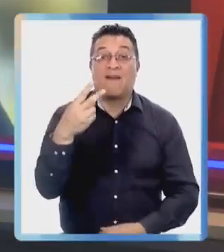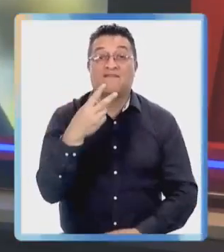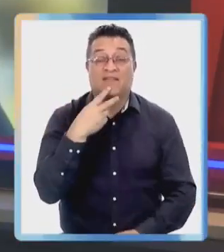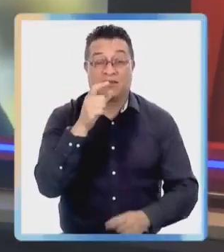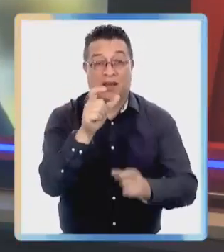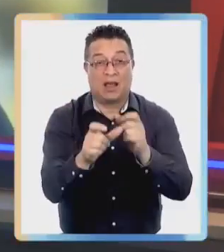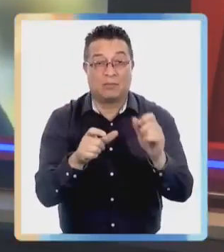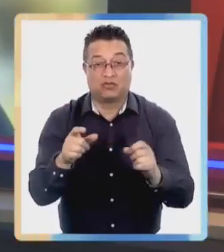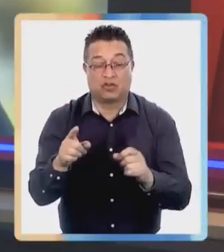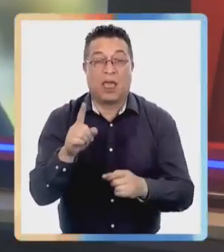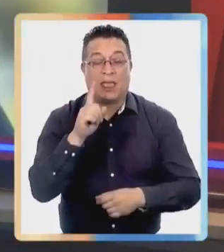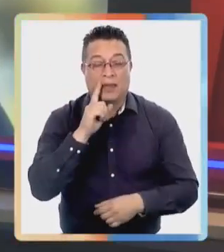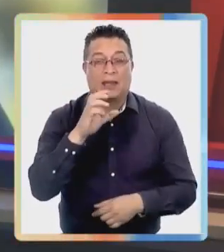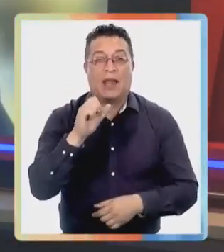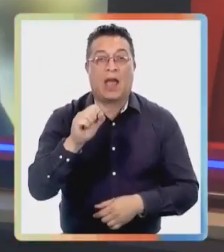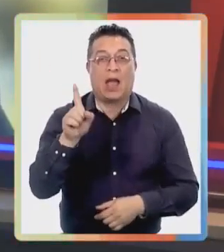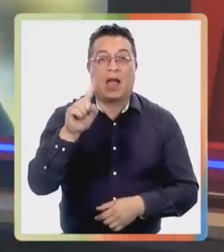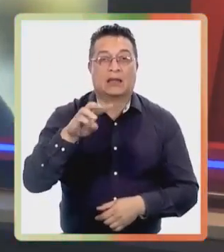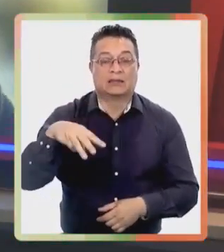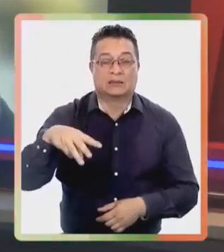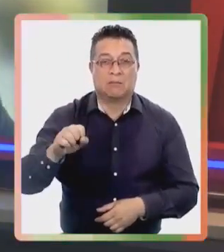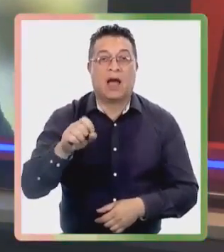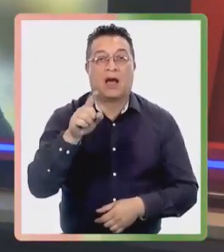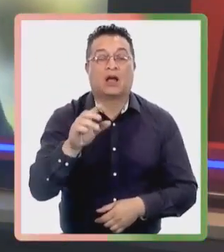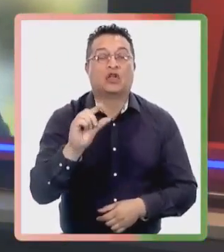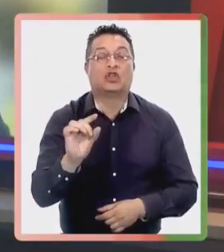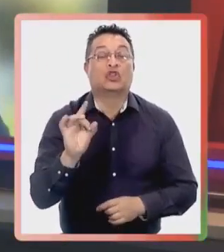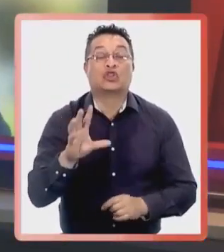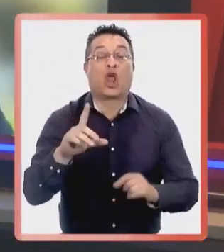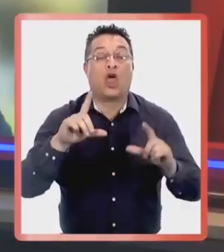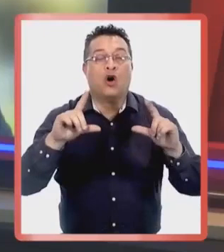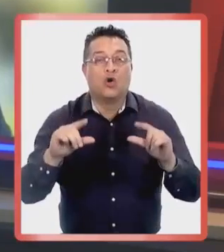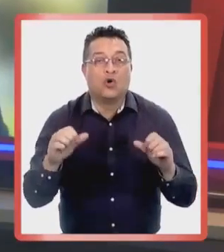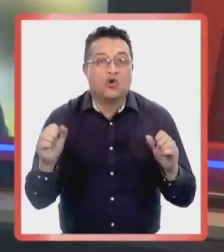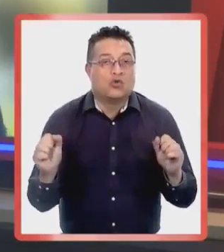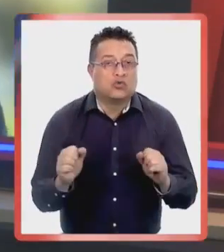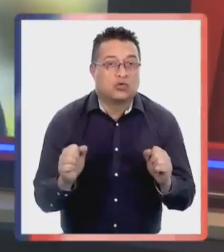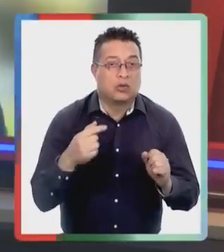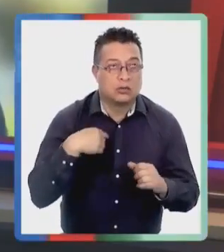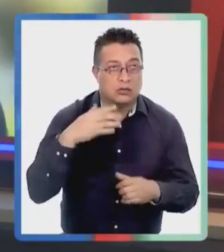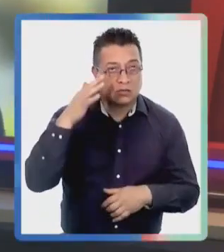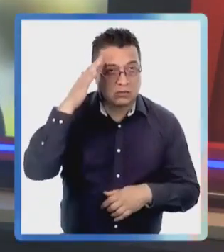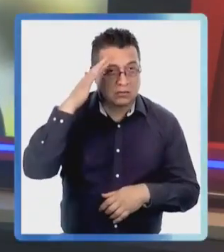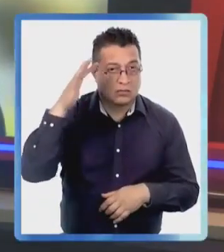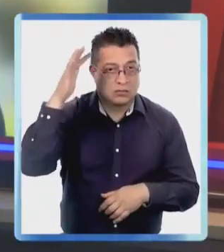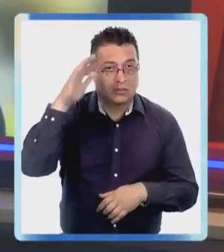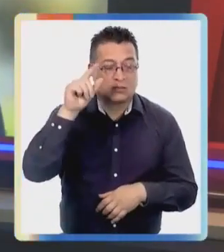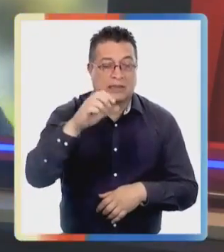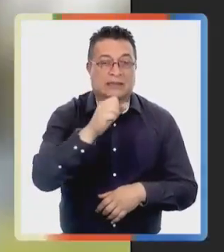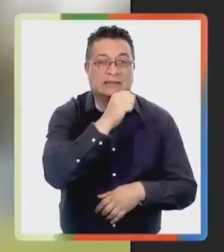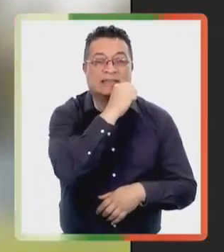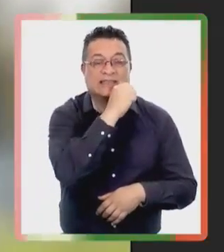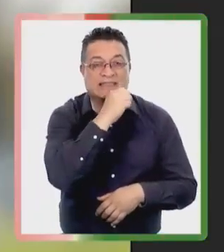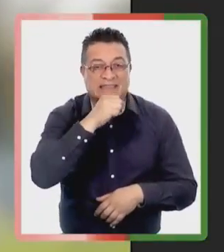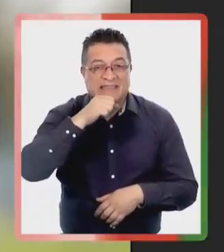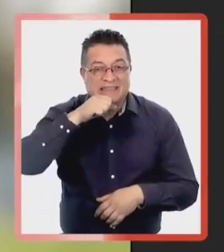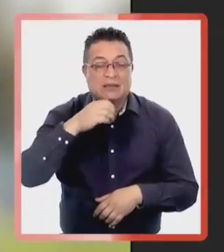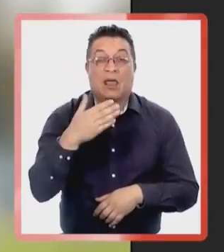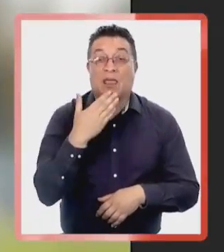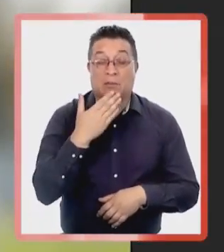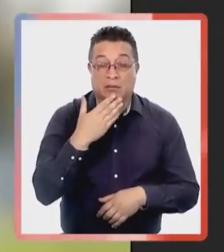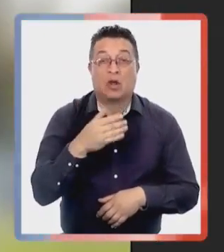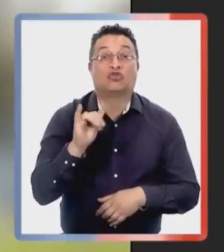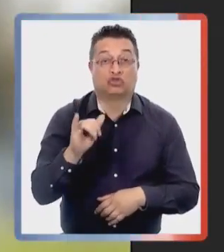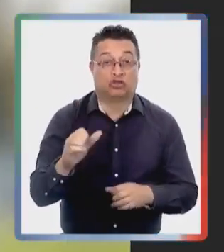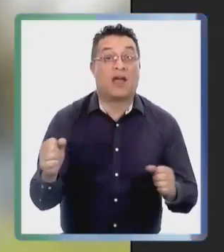una persona que tiene episodios de asma? Por ejemplo, no solo las bajas temperaturas, estoy pensando, por ejemplo, también en la sequedad. Bueno, el